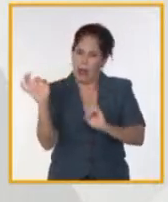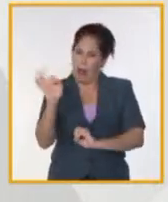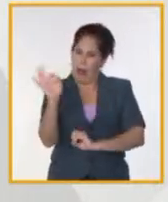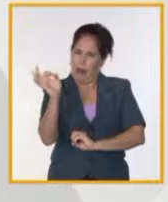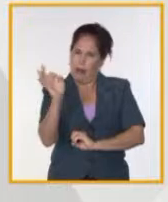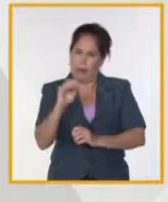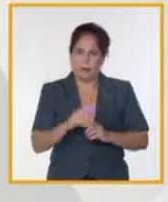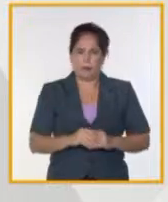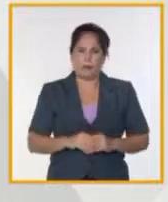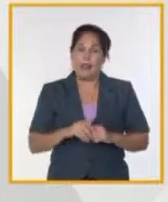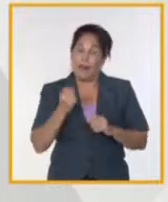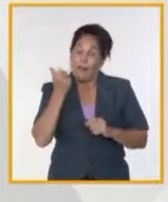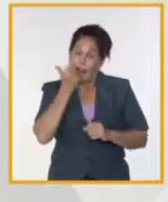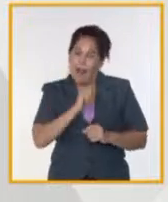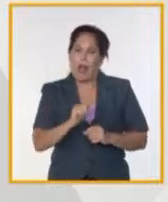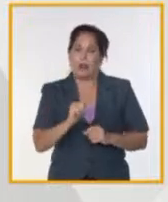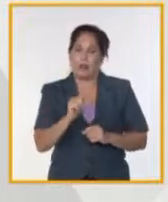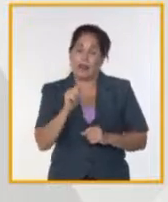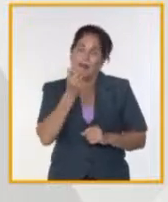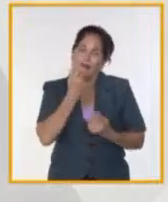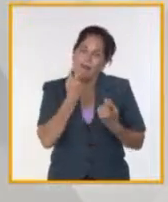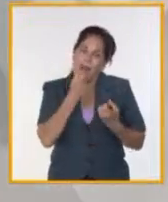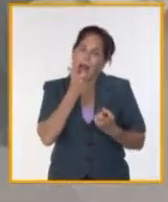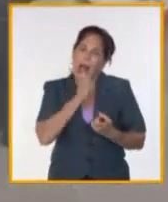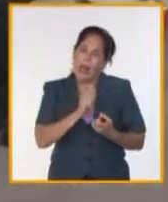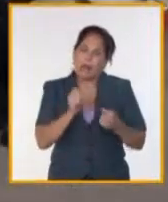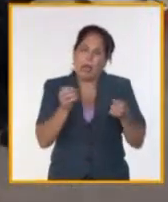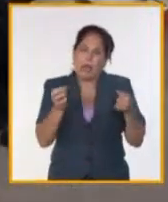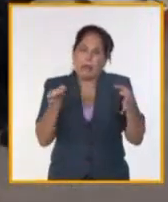falta más refino. Le falta más refinación que